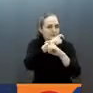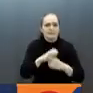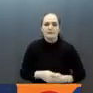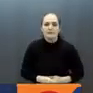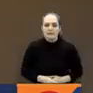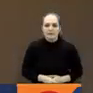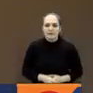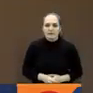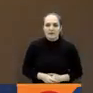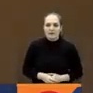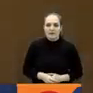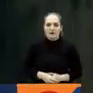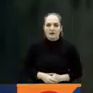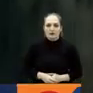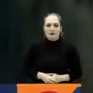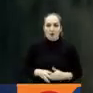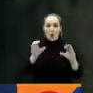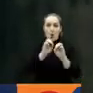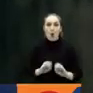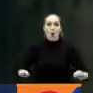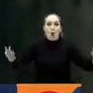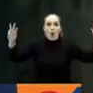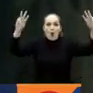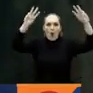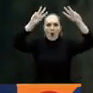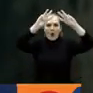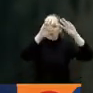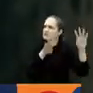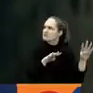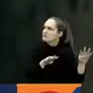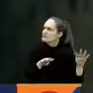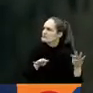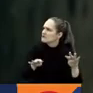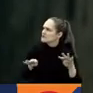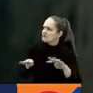Desde su ingreso al edificio de las Naciones Unidas hubo conmoción.